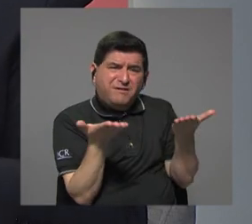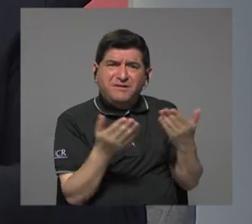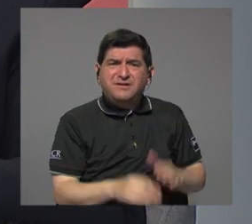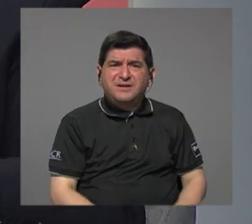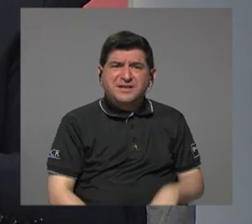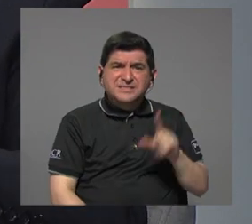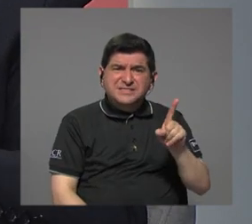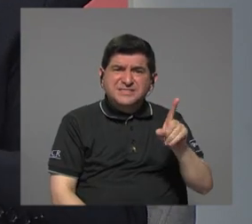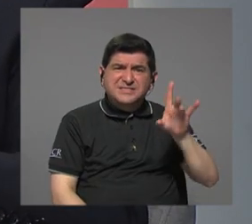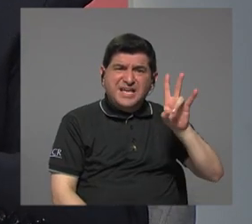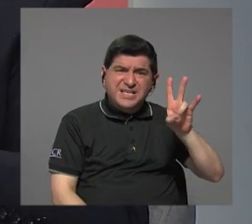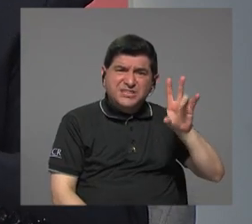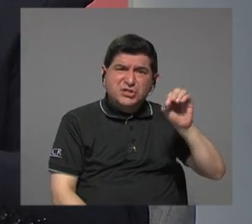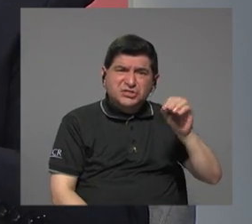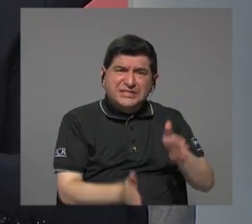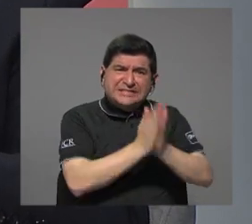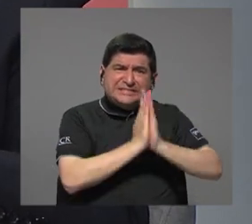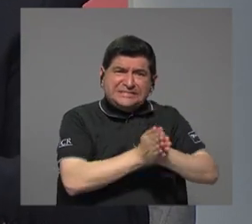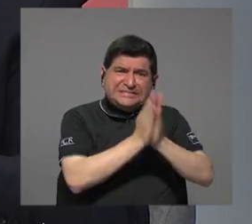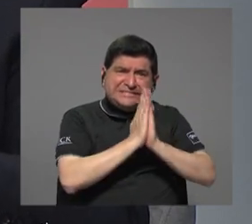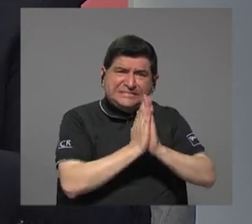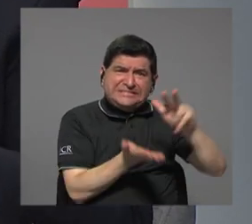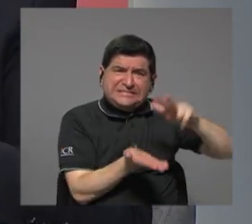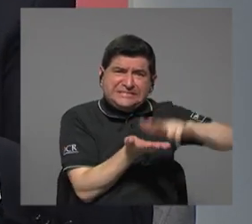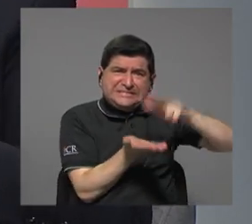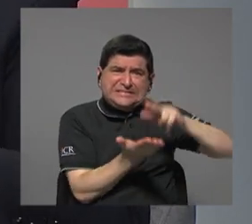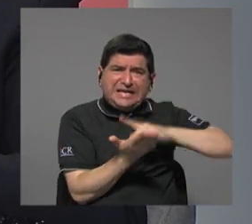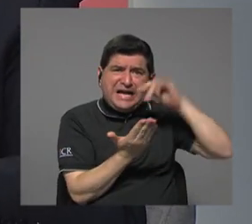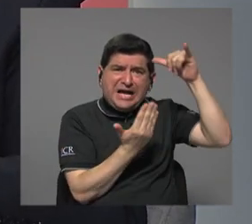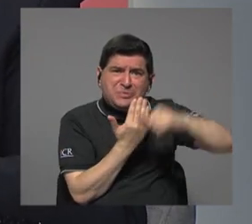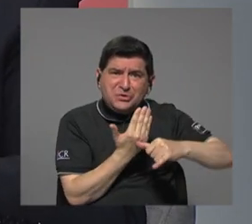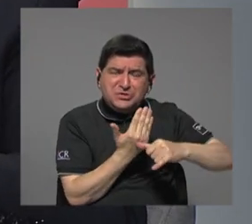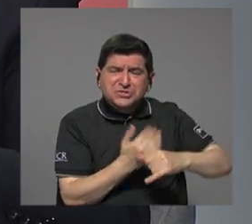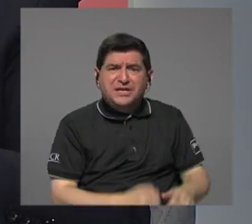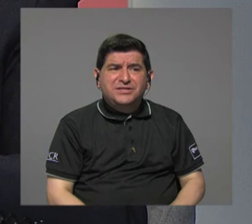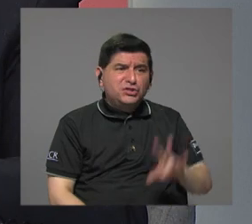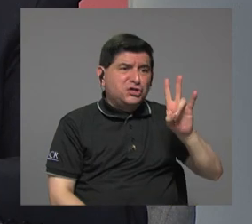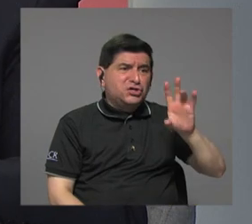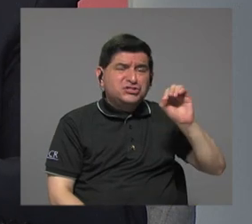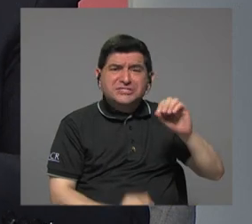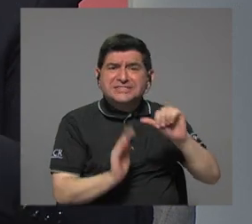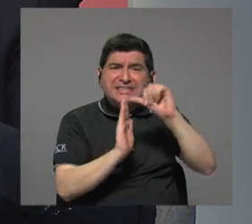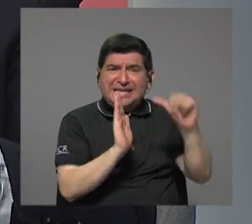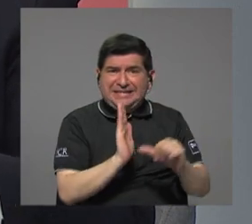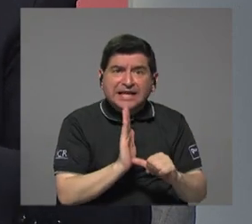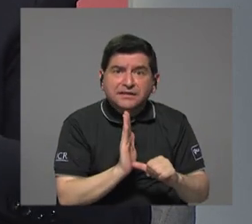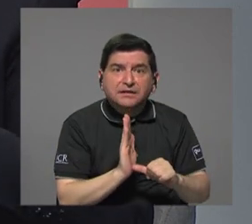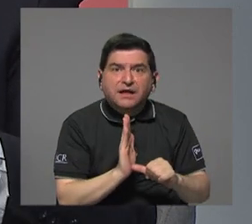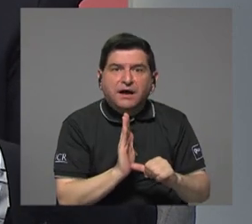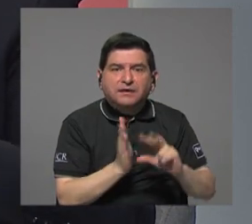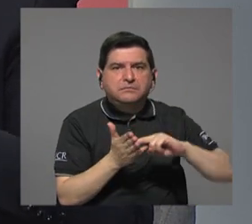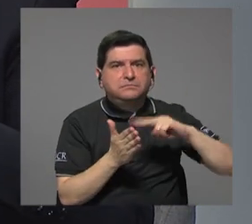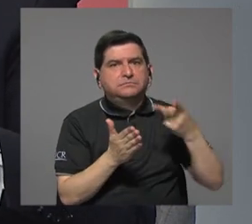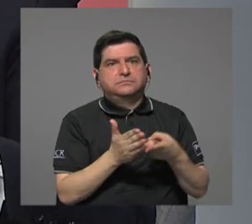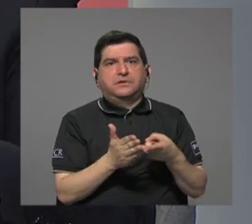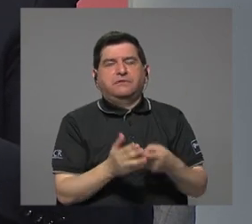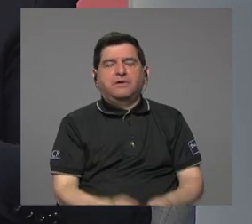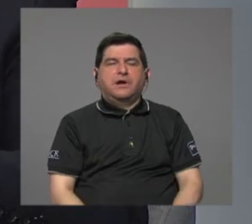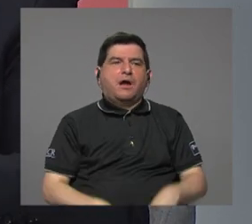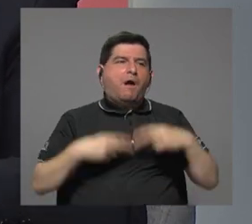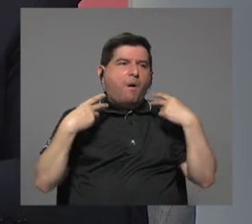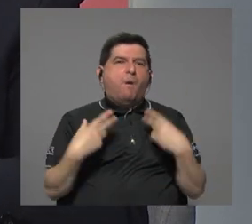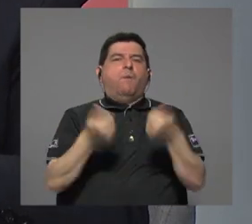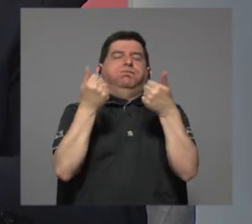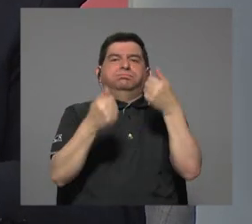170 mociones se le aprobaron a un proyecto es de 70 artículos de eso quiere decir la volatilidad